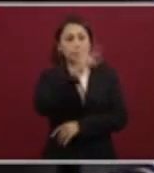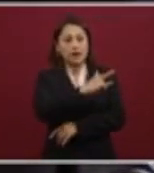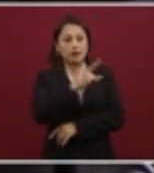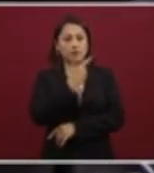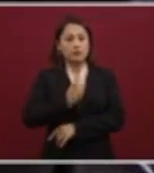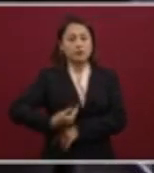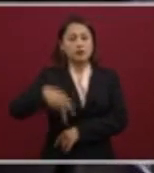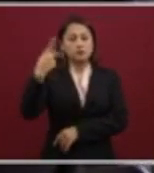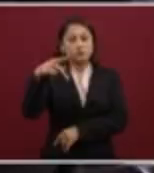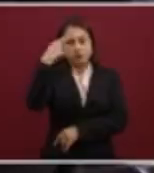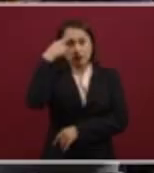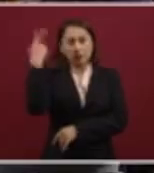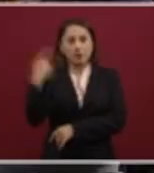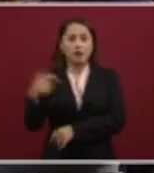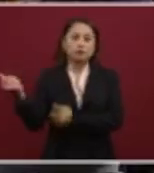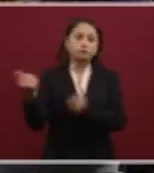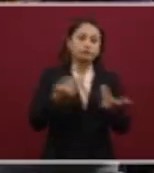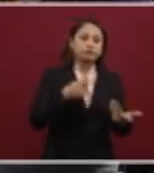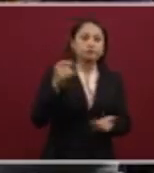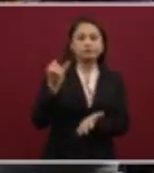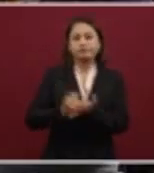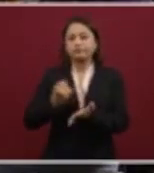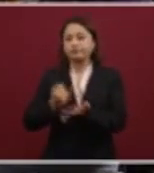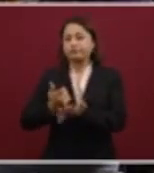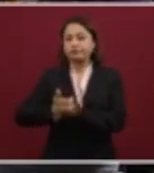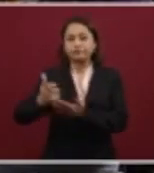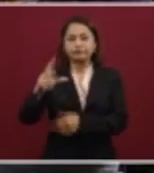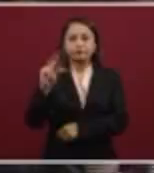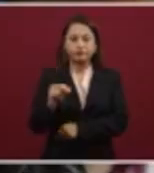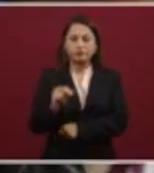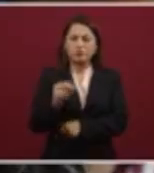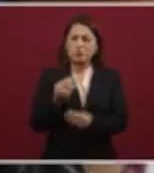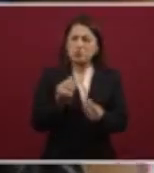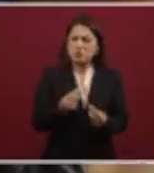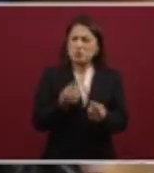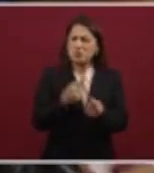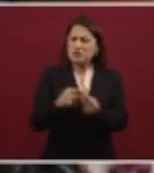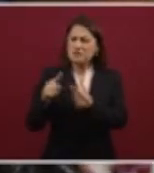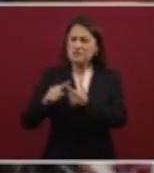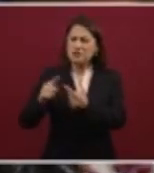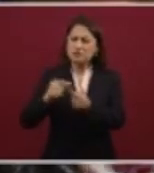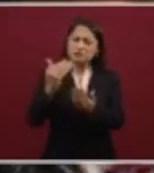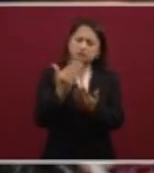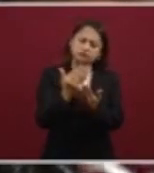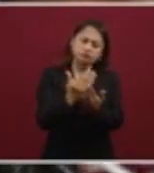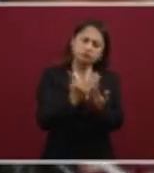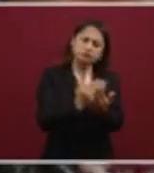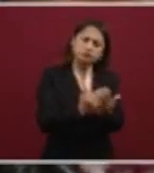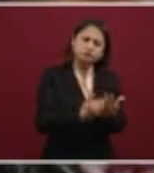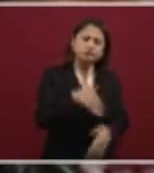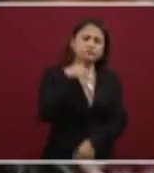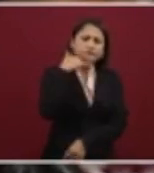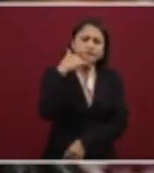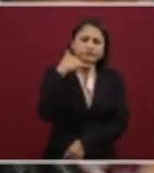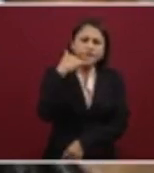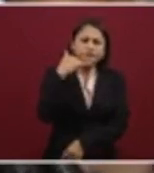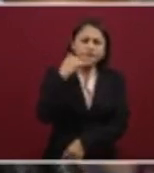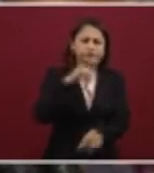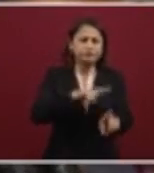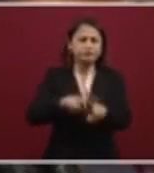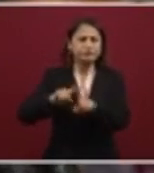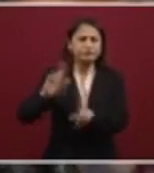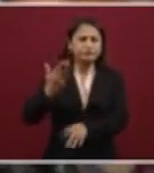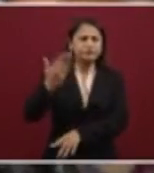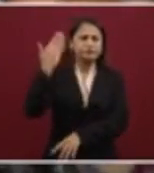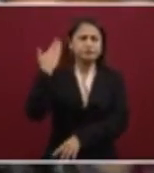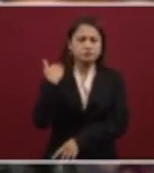estas corruptelas y casos peores, ¿qué tan urgente es para usted, presidente, la consulta popular para